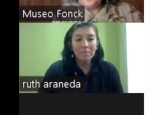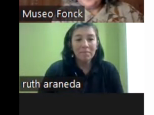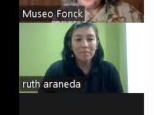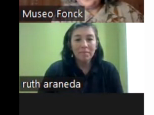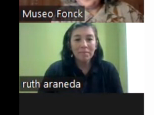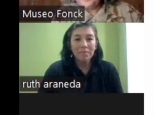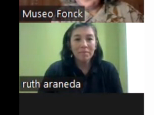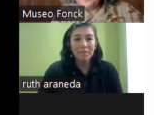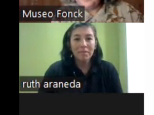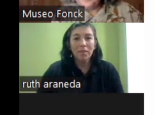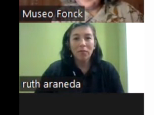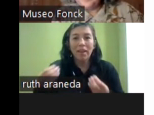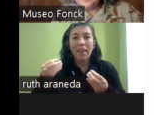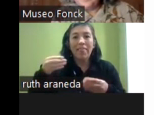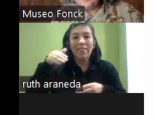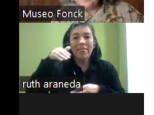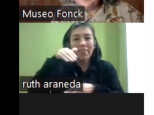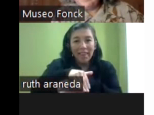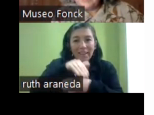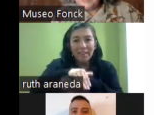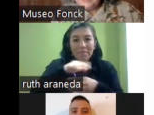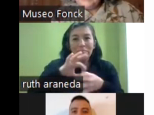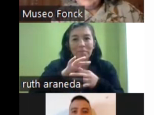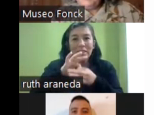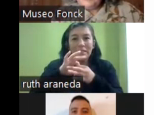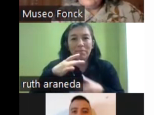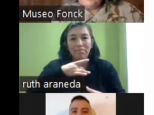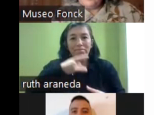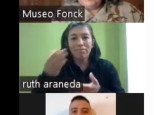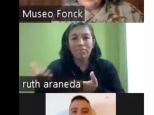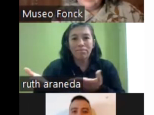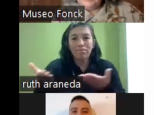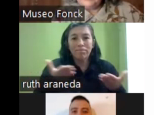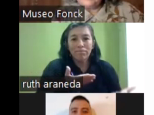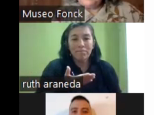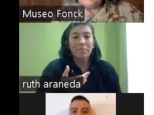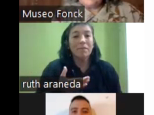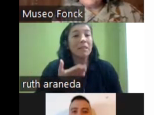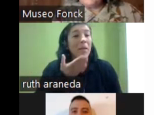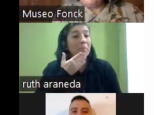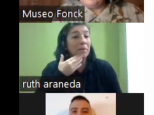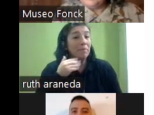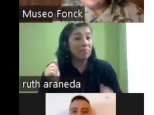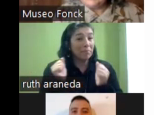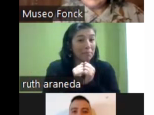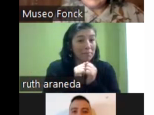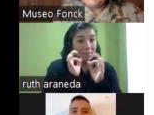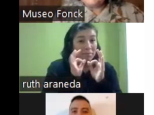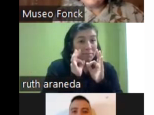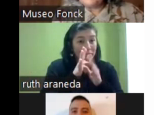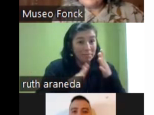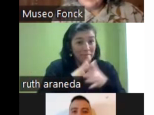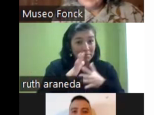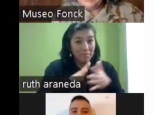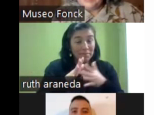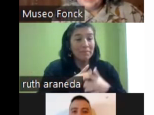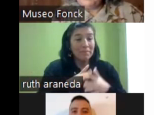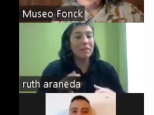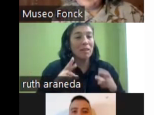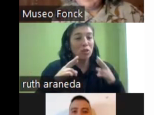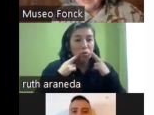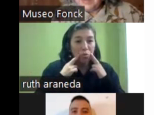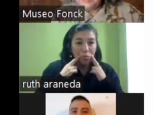Buenas tardes, muchas gracias por la invitación. También nos va a acompañar en la interpretación en lengua de señas Ruth